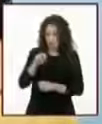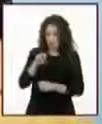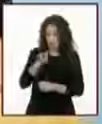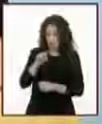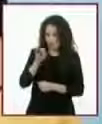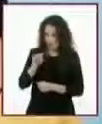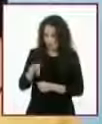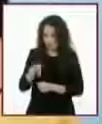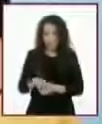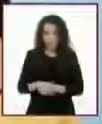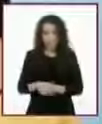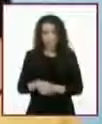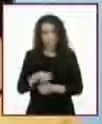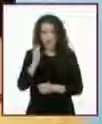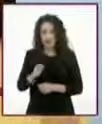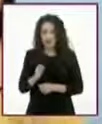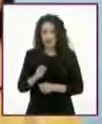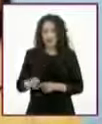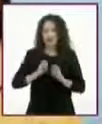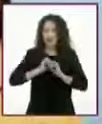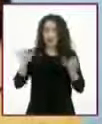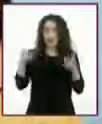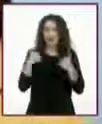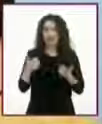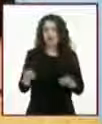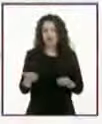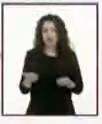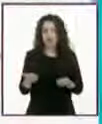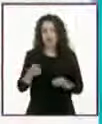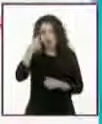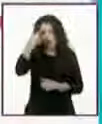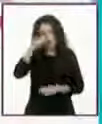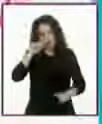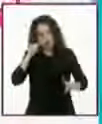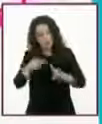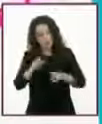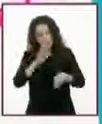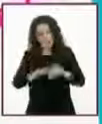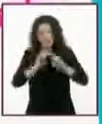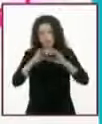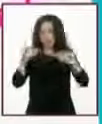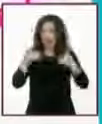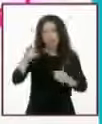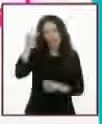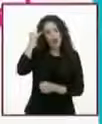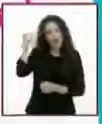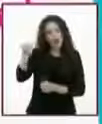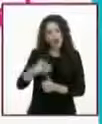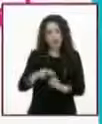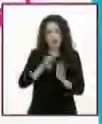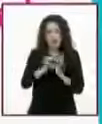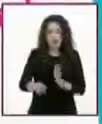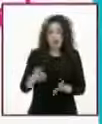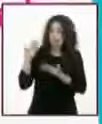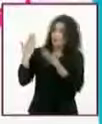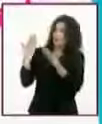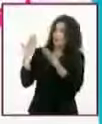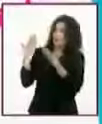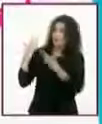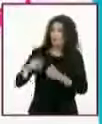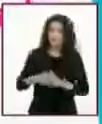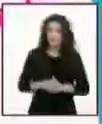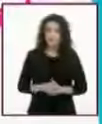Aclaración. Se usa para dar mayor claridad y énfasis a una idea. En el ejemplo, no me referiré a la situación